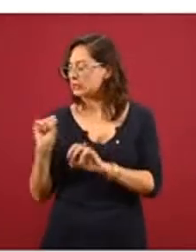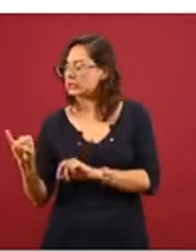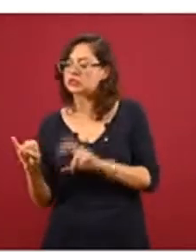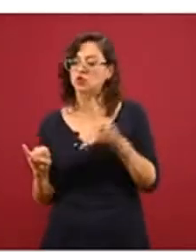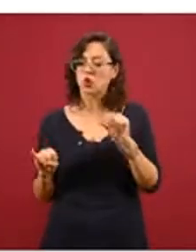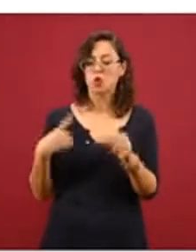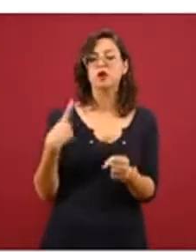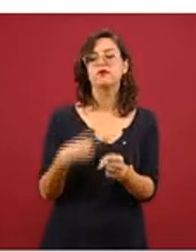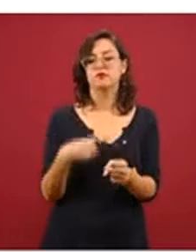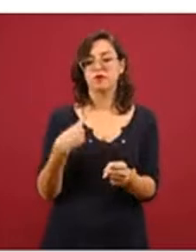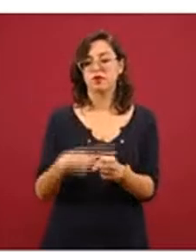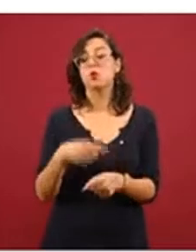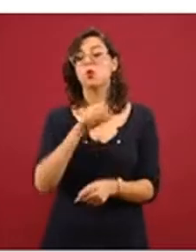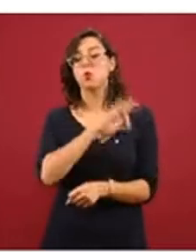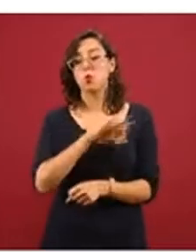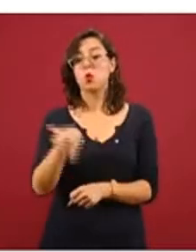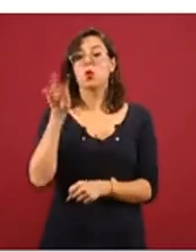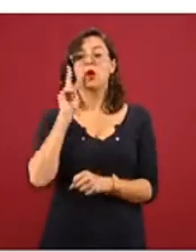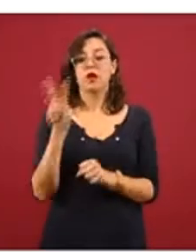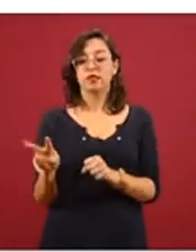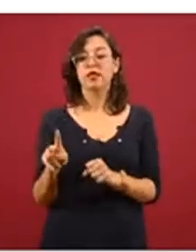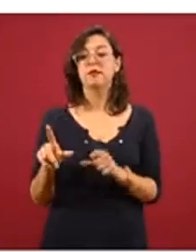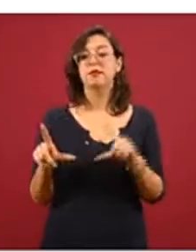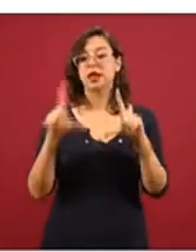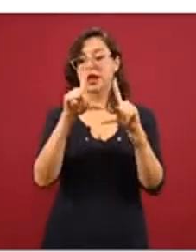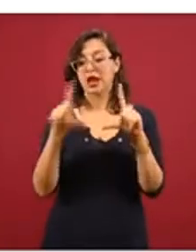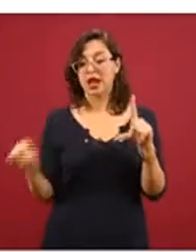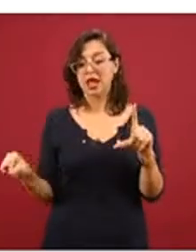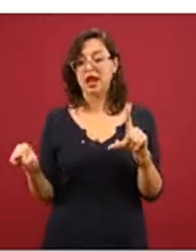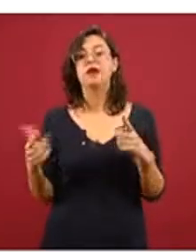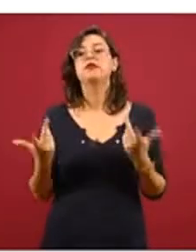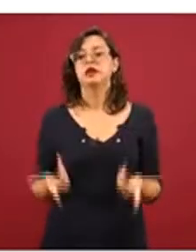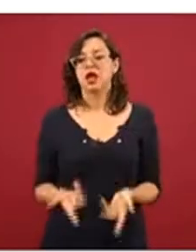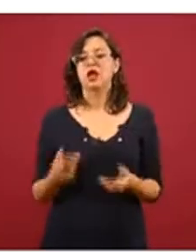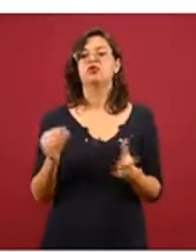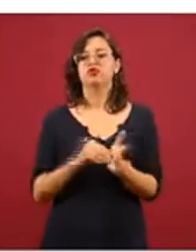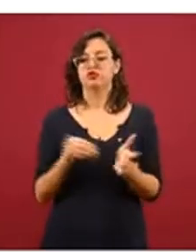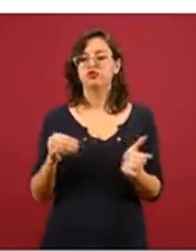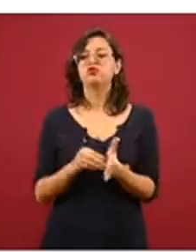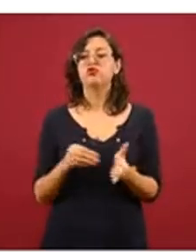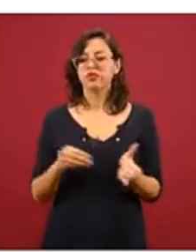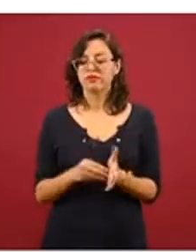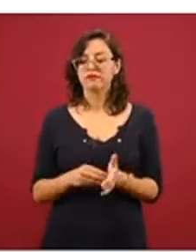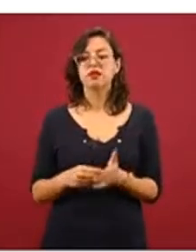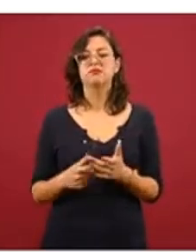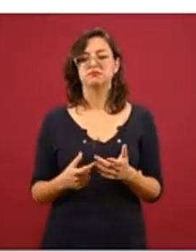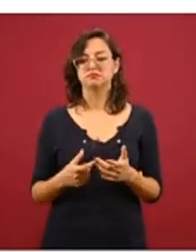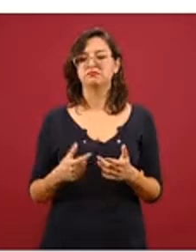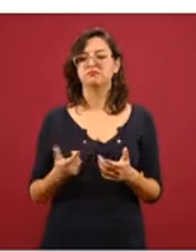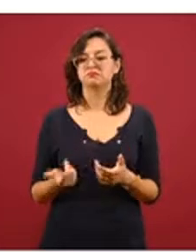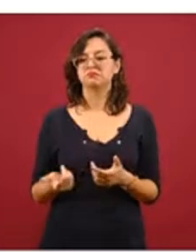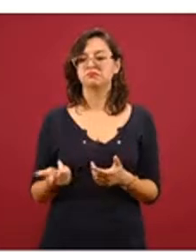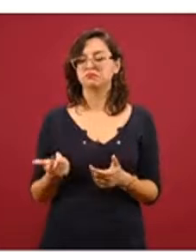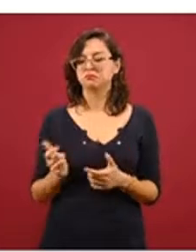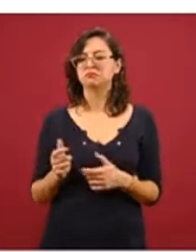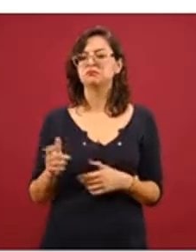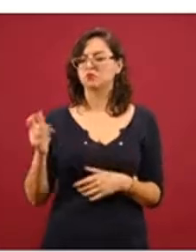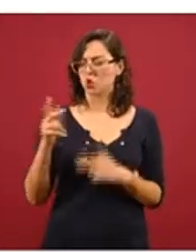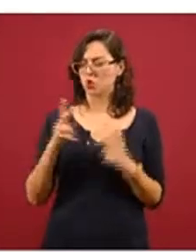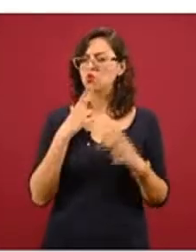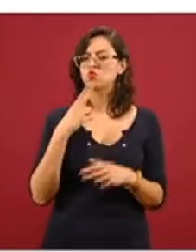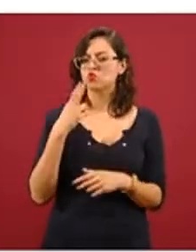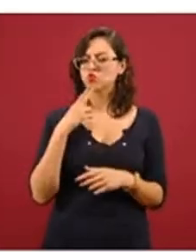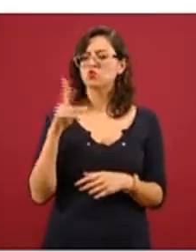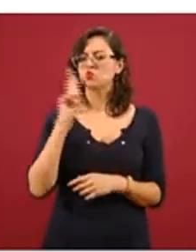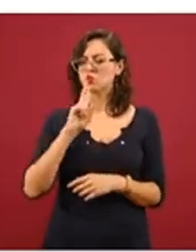podemos notar en la gráfica cómo continúa y se mantiene la tendencia ascendente del uso y la